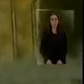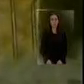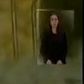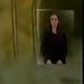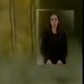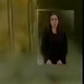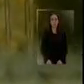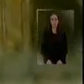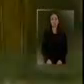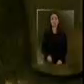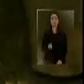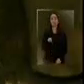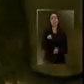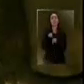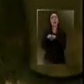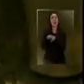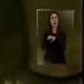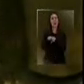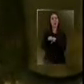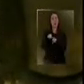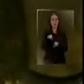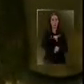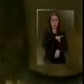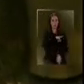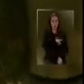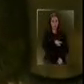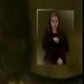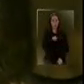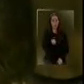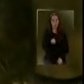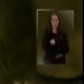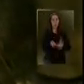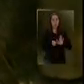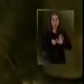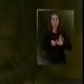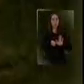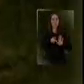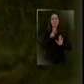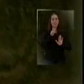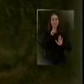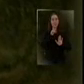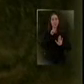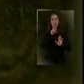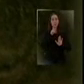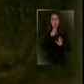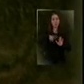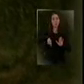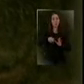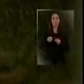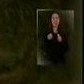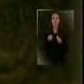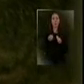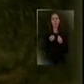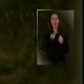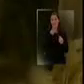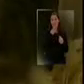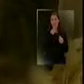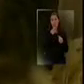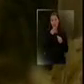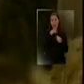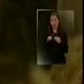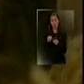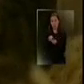El oso bondebu es un ratón endémico de Chile que ha presentado la propiedad fantástica para nosotros que a lo largo de su